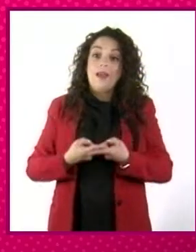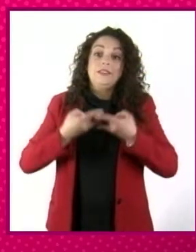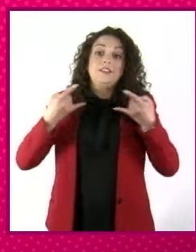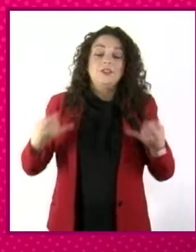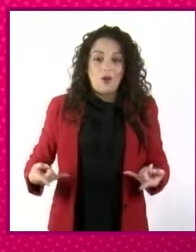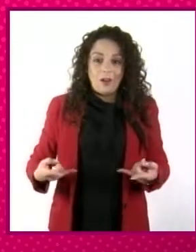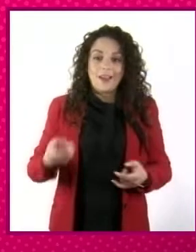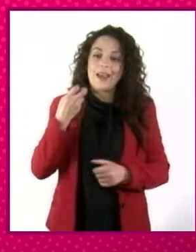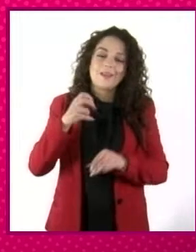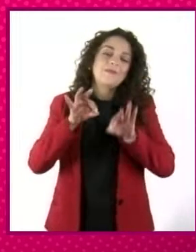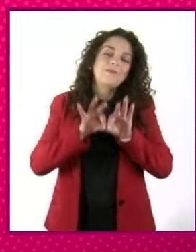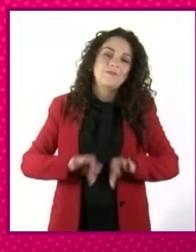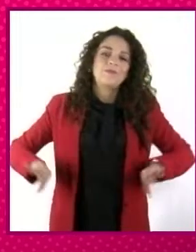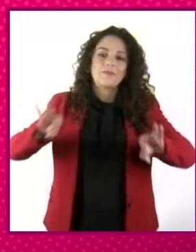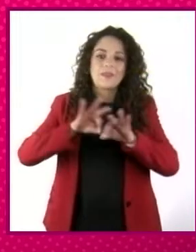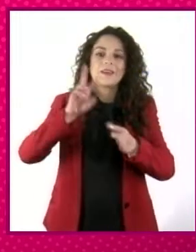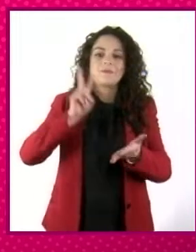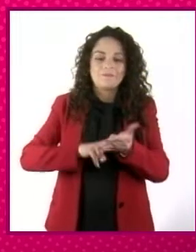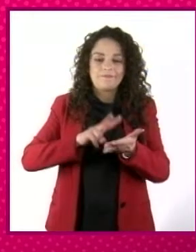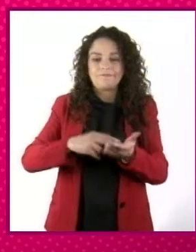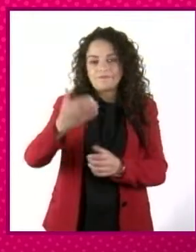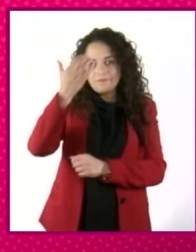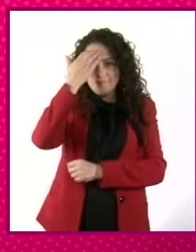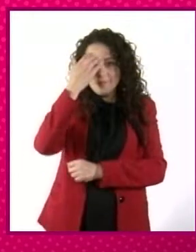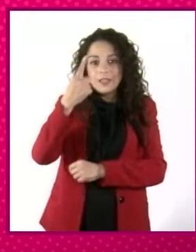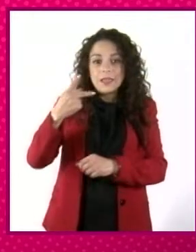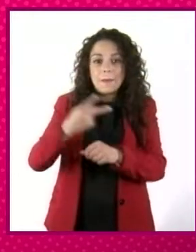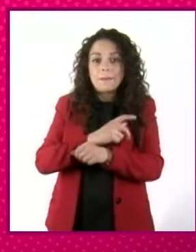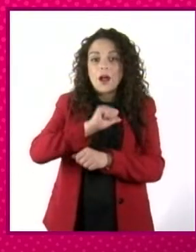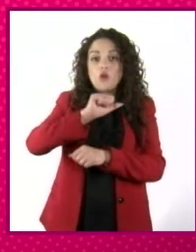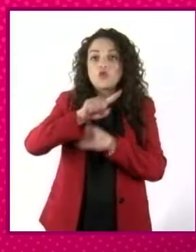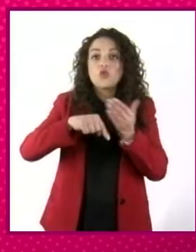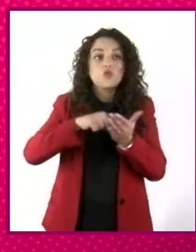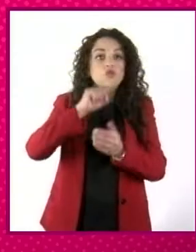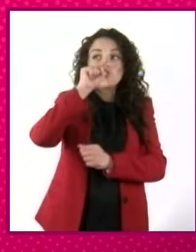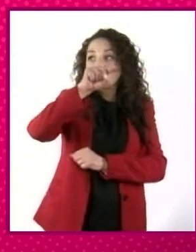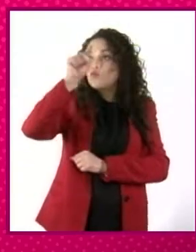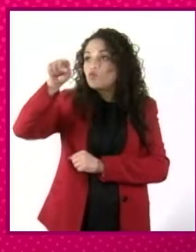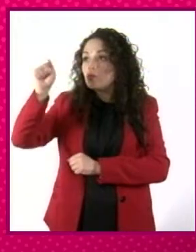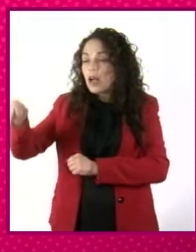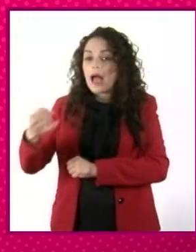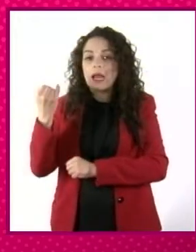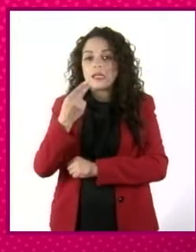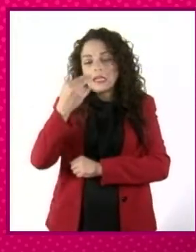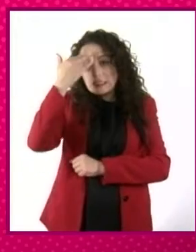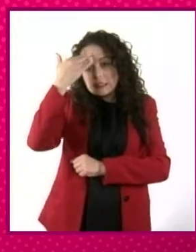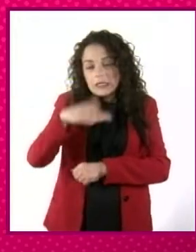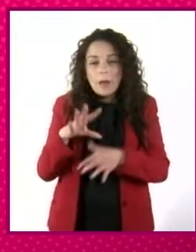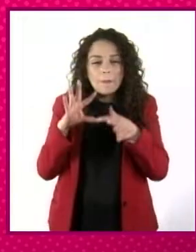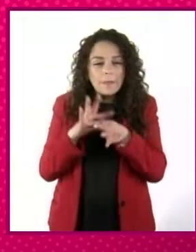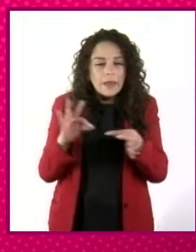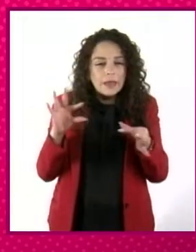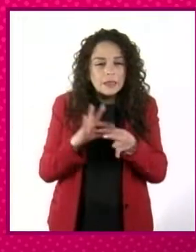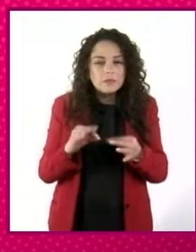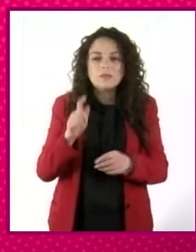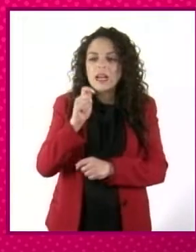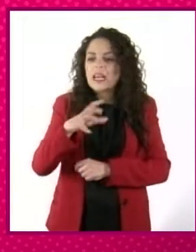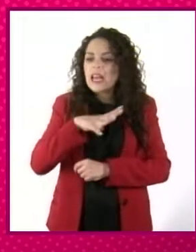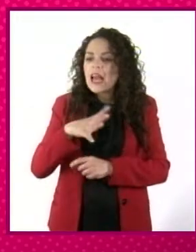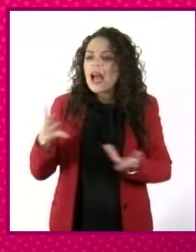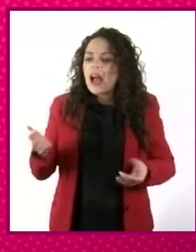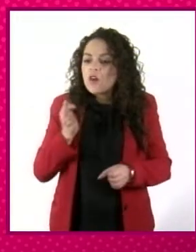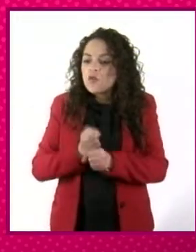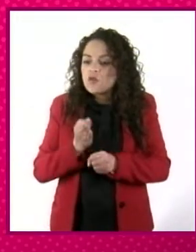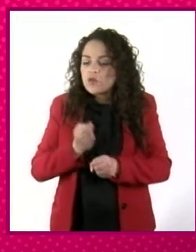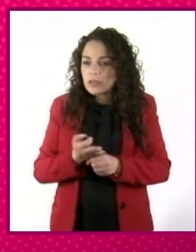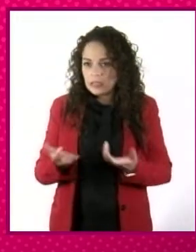la importancia de conocer qué está pasando en otros lados y conocer y explicarnos los acontecimientos a los que nos enfrentamos. Y más